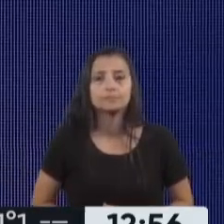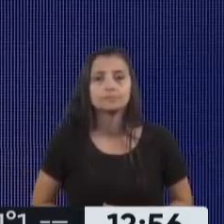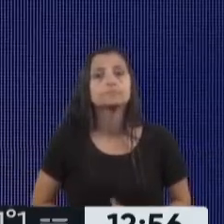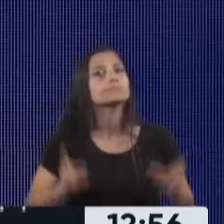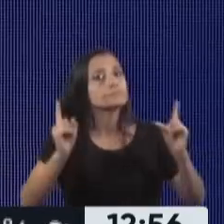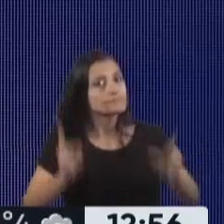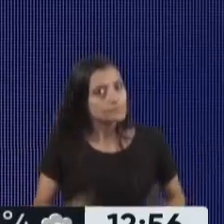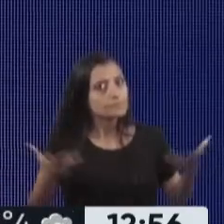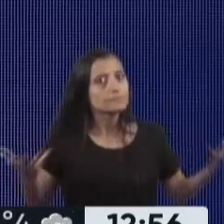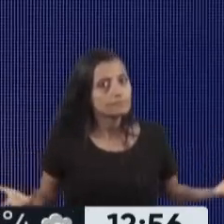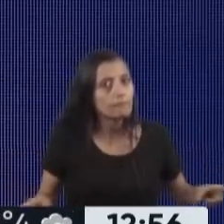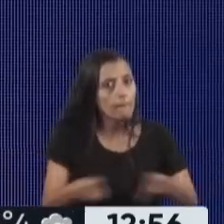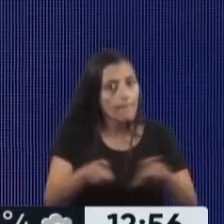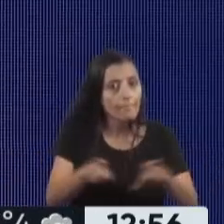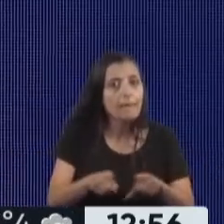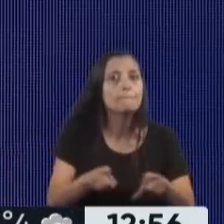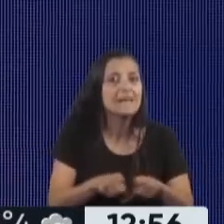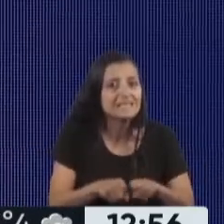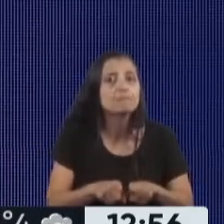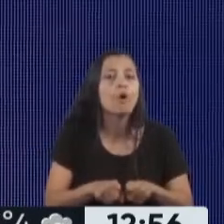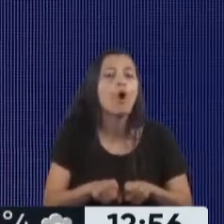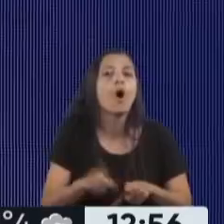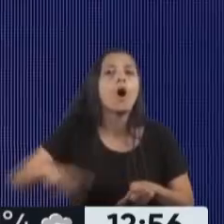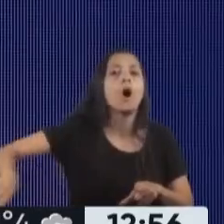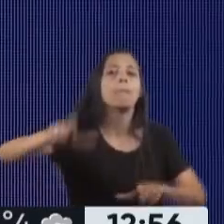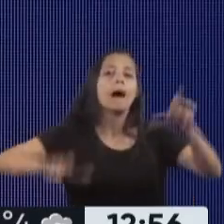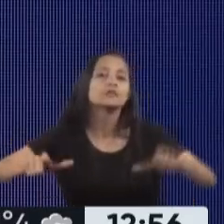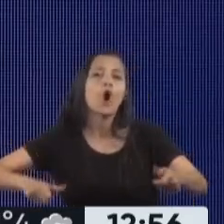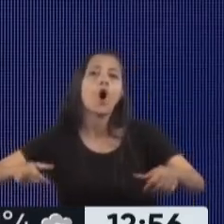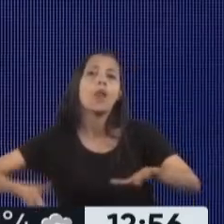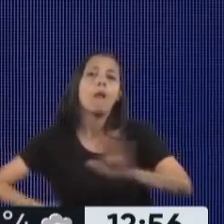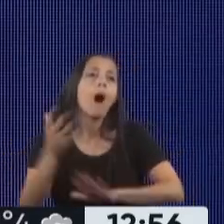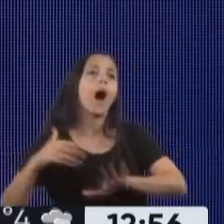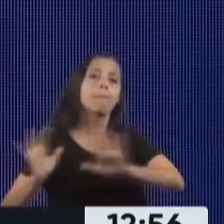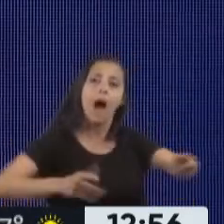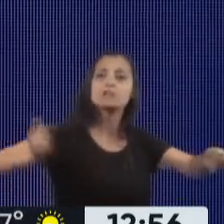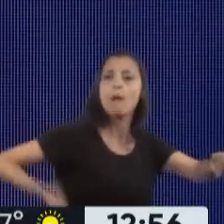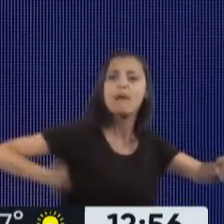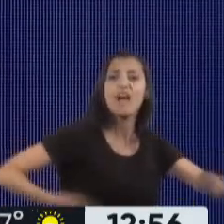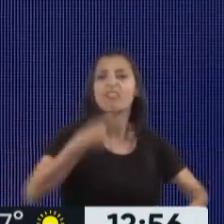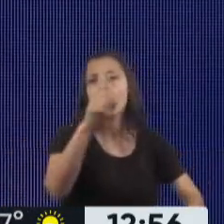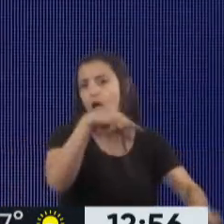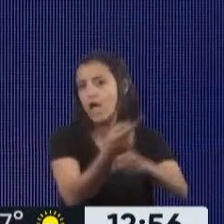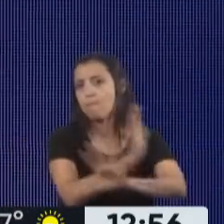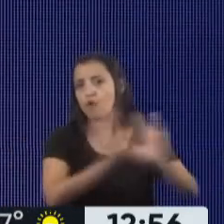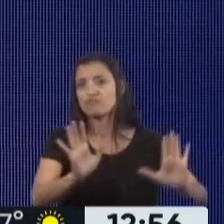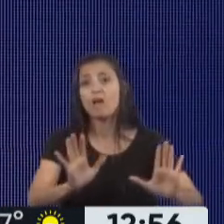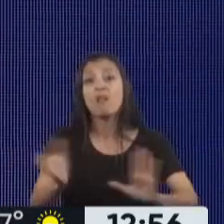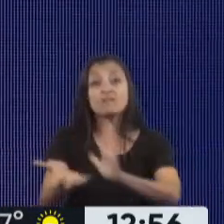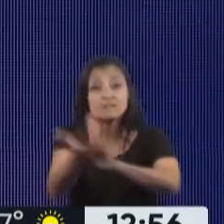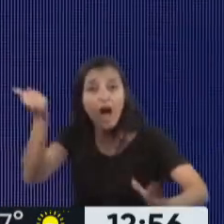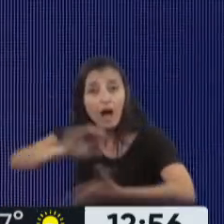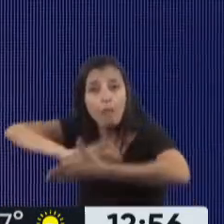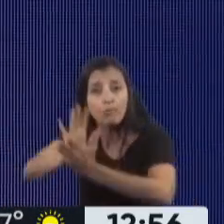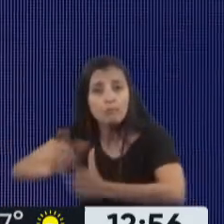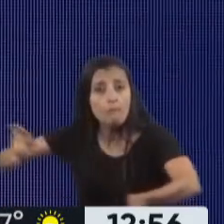que también era lo que fogoneaba y alimentaba los piquetes, que también decían que era imposible terminar con ellos y